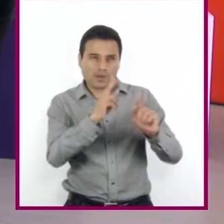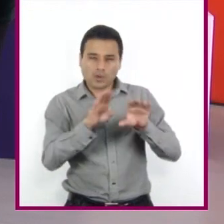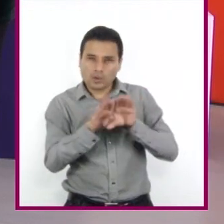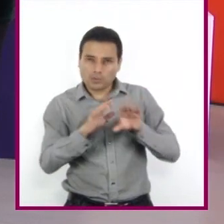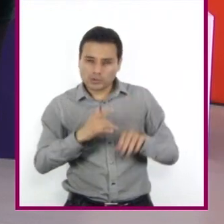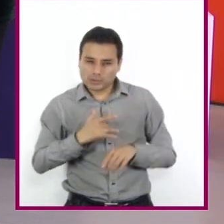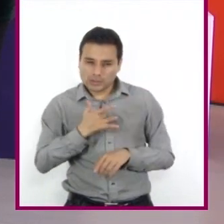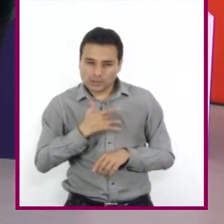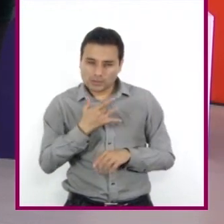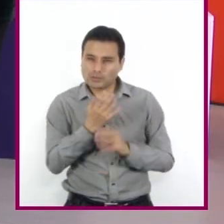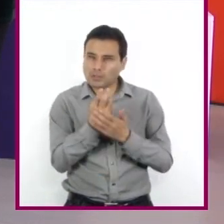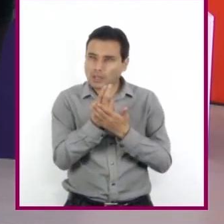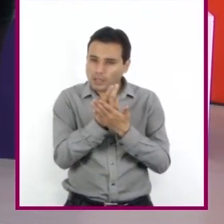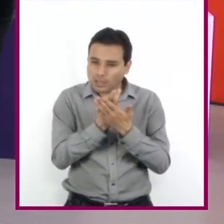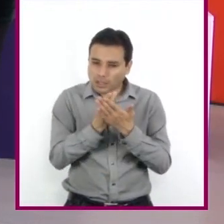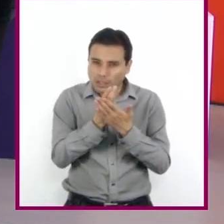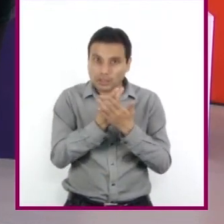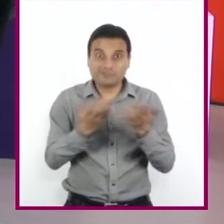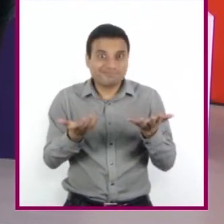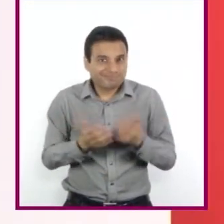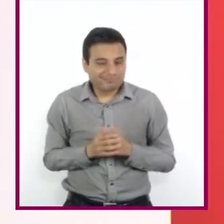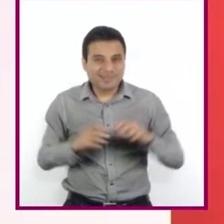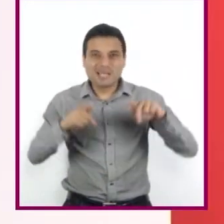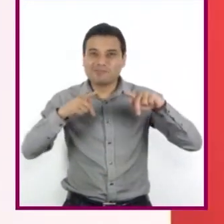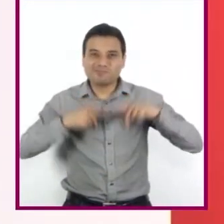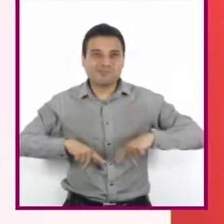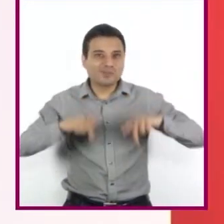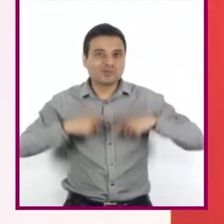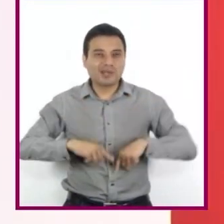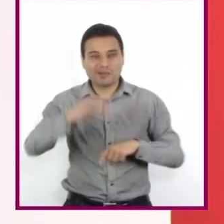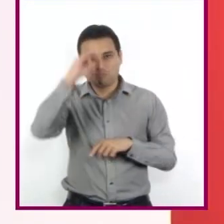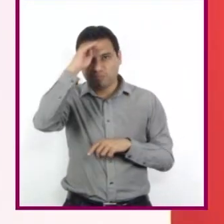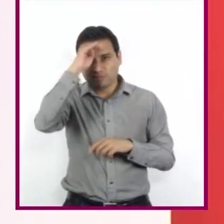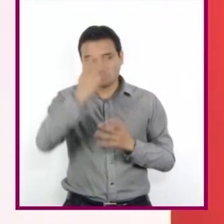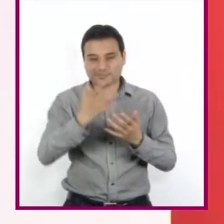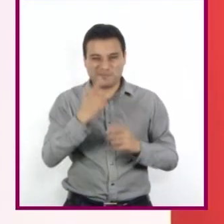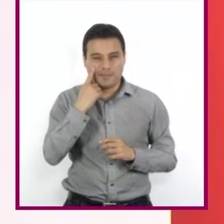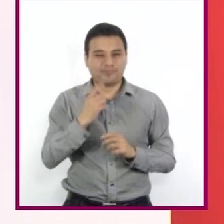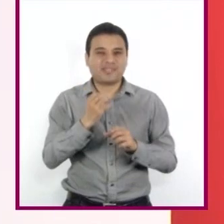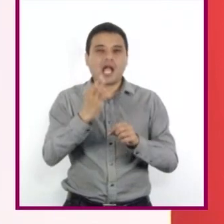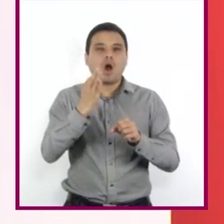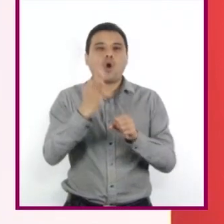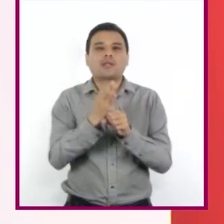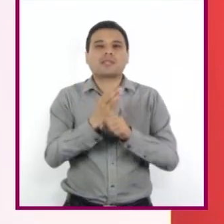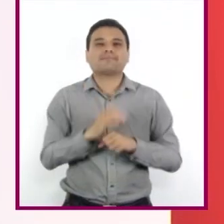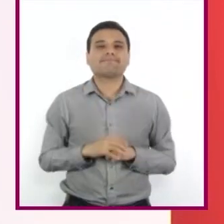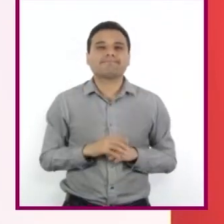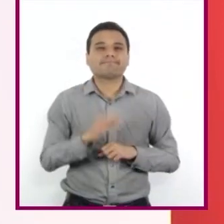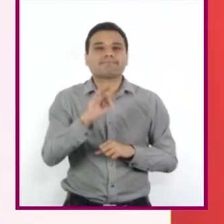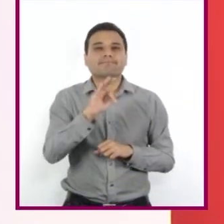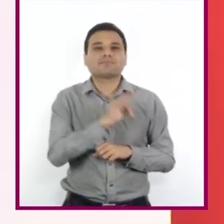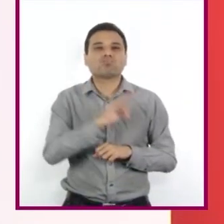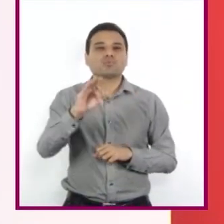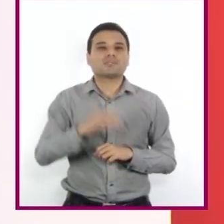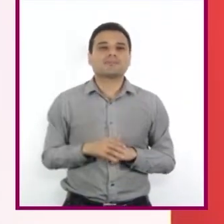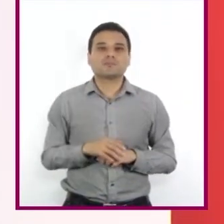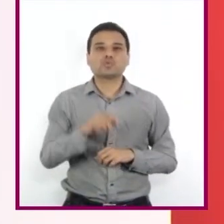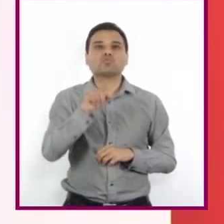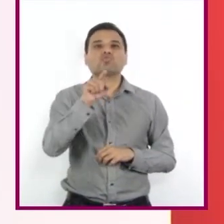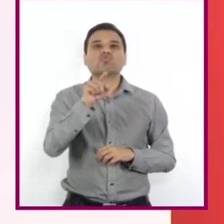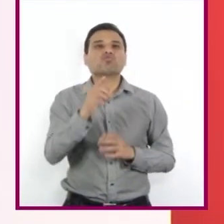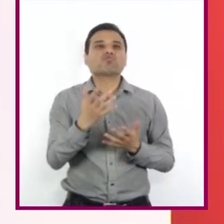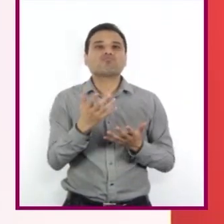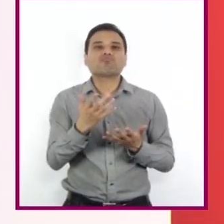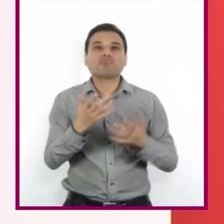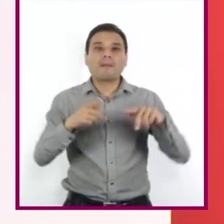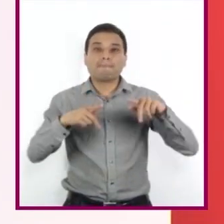forma de hacerte consciente del otro y de ti mismo. Se me ocurre que hagamos la representación de un momento cotidiano de estas personas